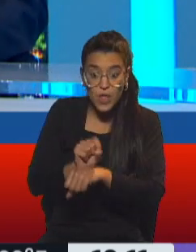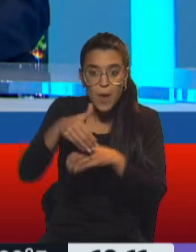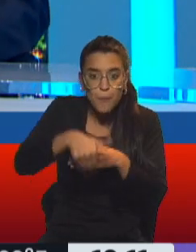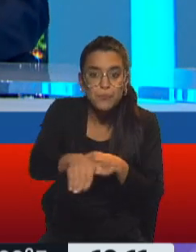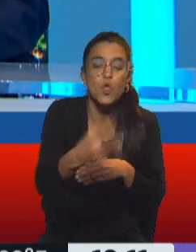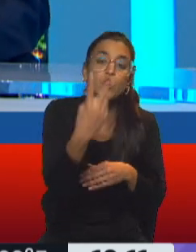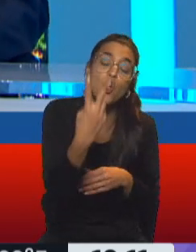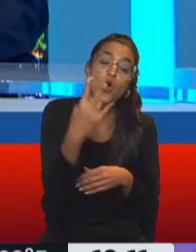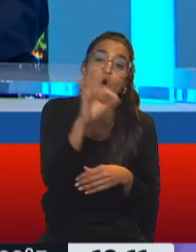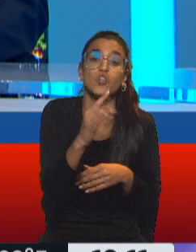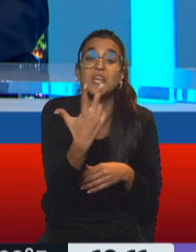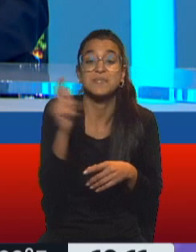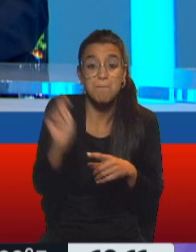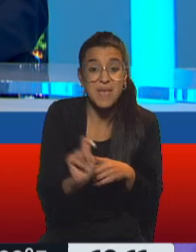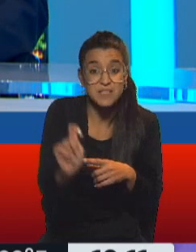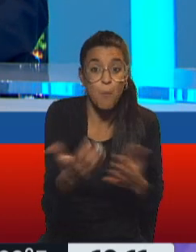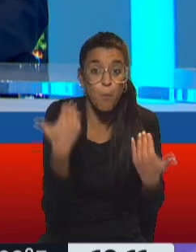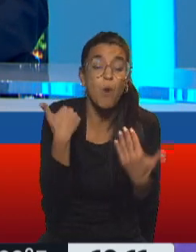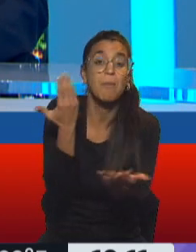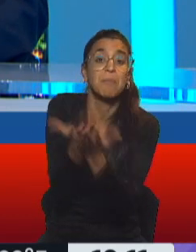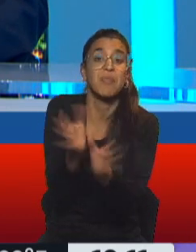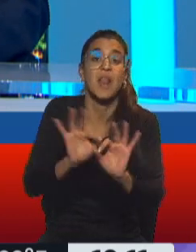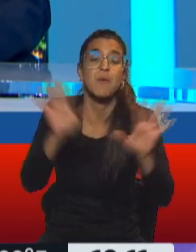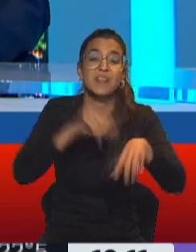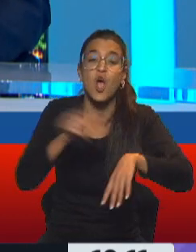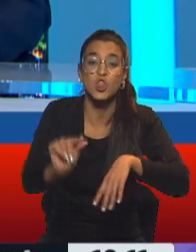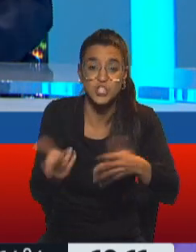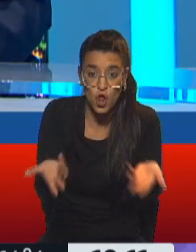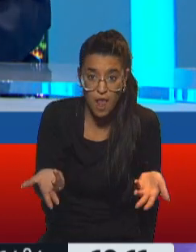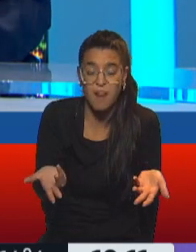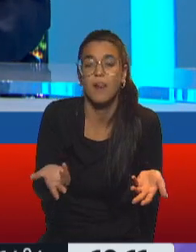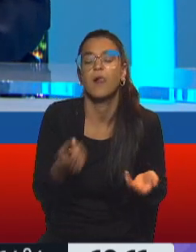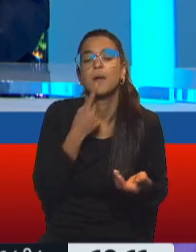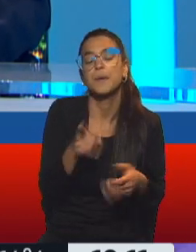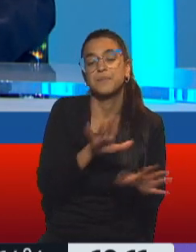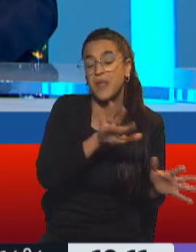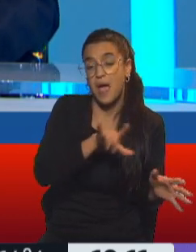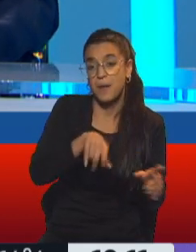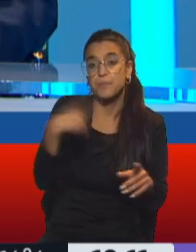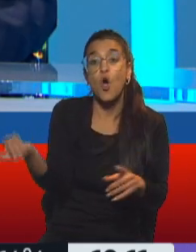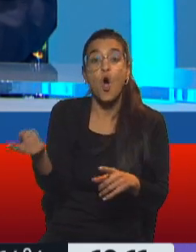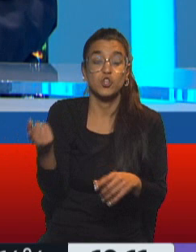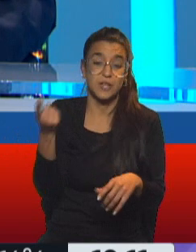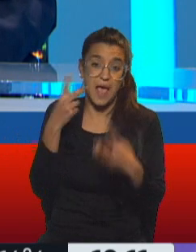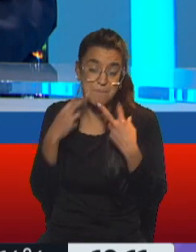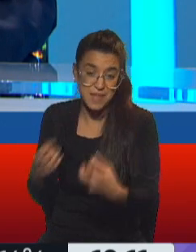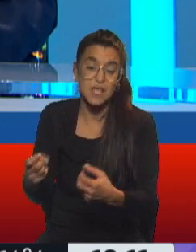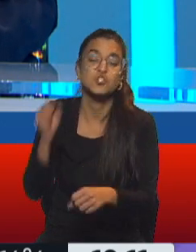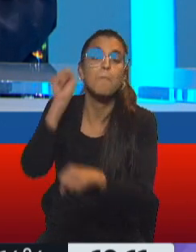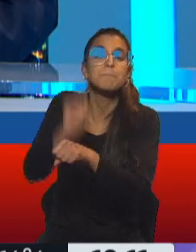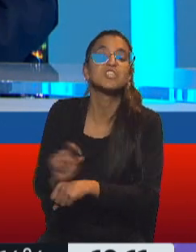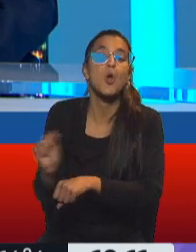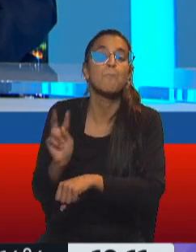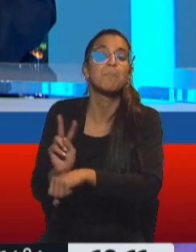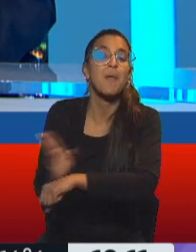próximos 2 o 3 meses, podría estar pidiendo la libertad condicional. Ajá. Y como por la otra, por la de Dolores, tiene prisión preventiva,